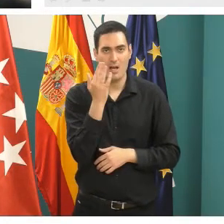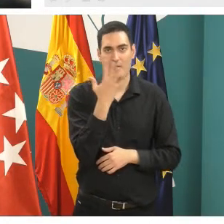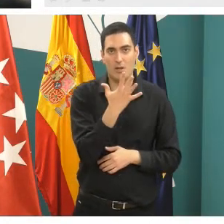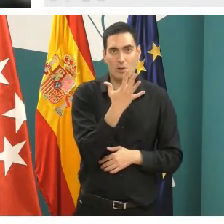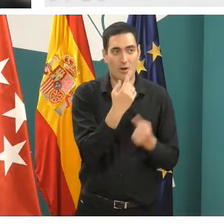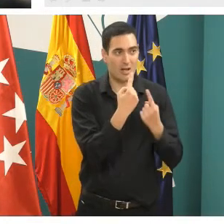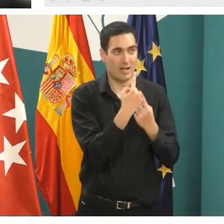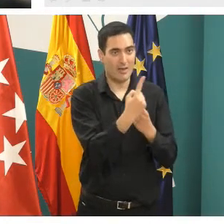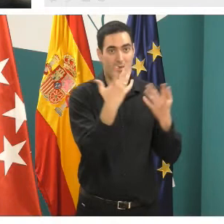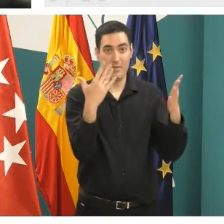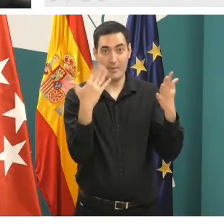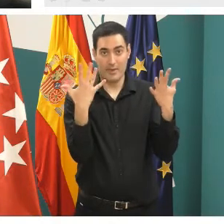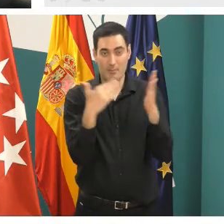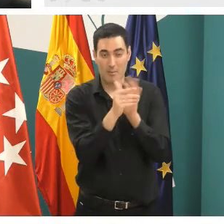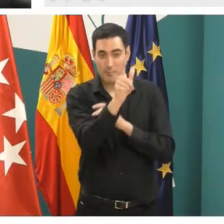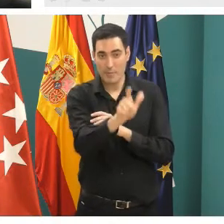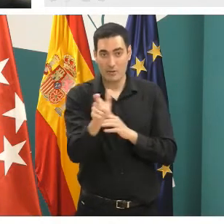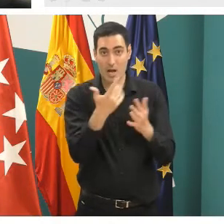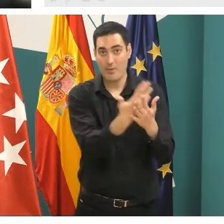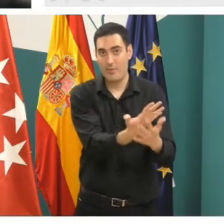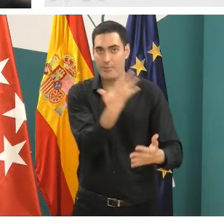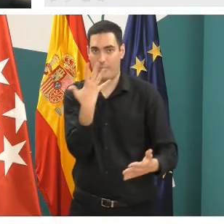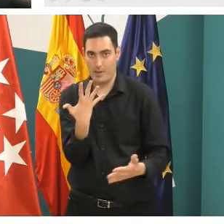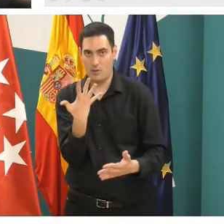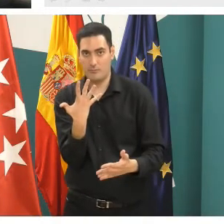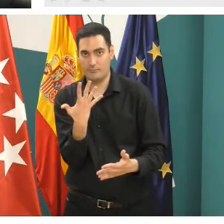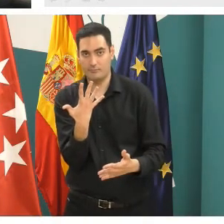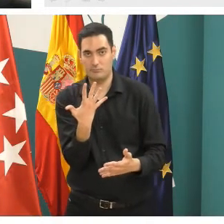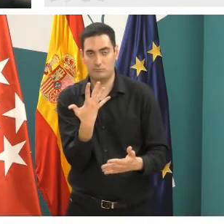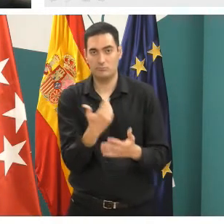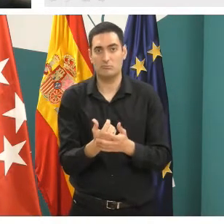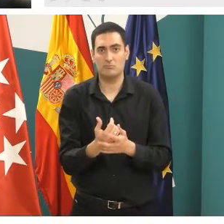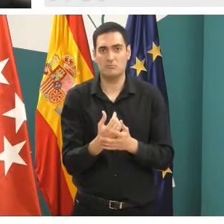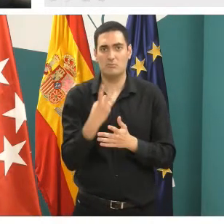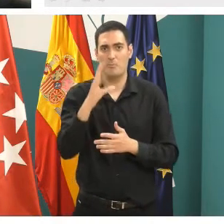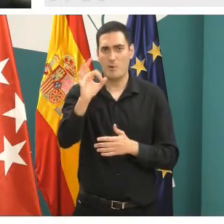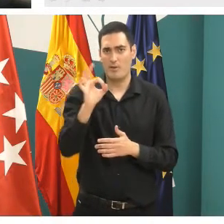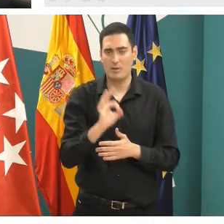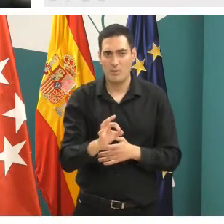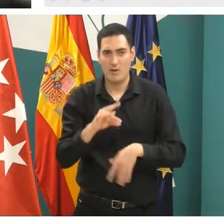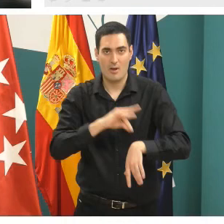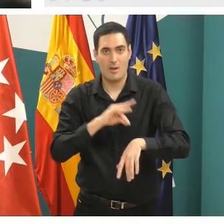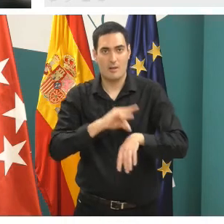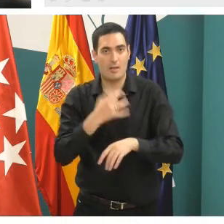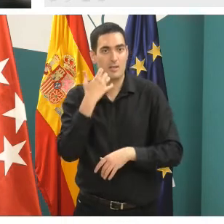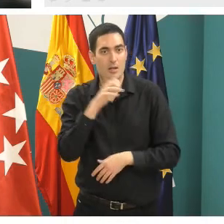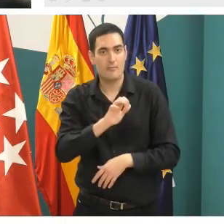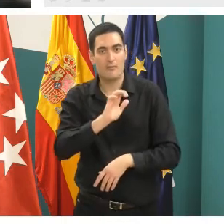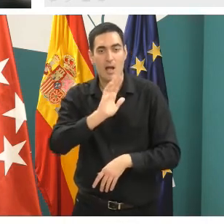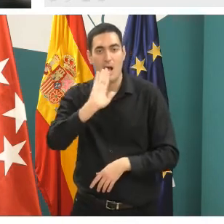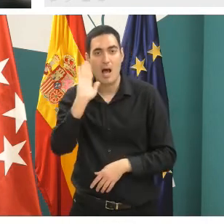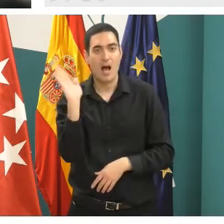10.000 personas. Son el 3% de las enfermedades raras o minoritarias en general, afectan la